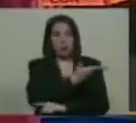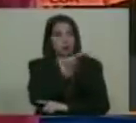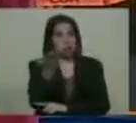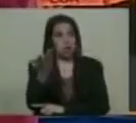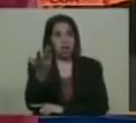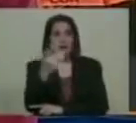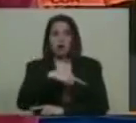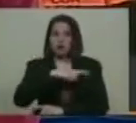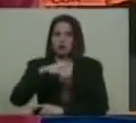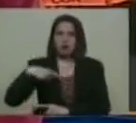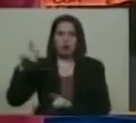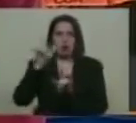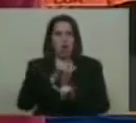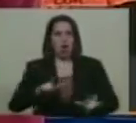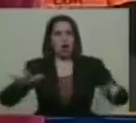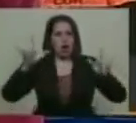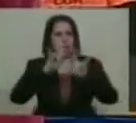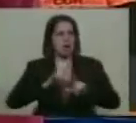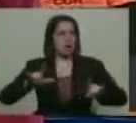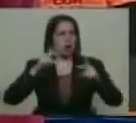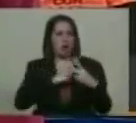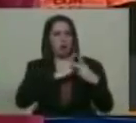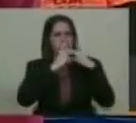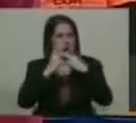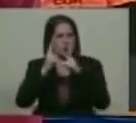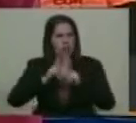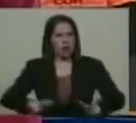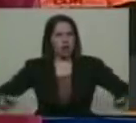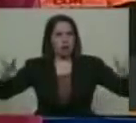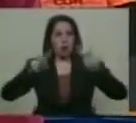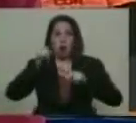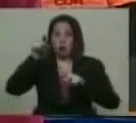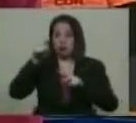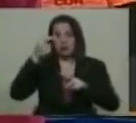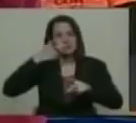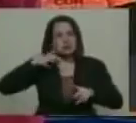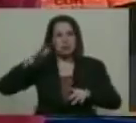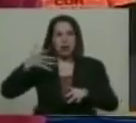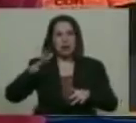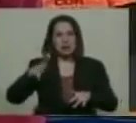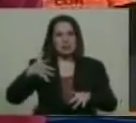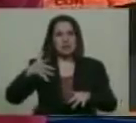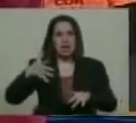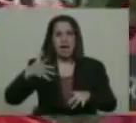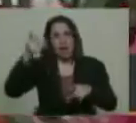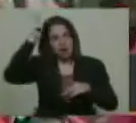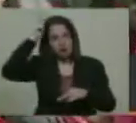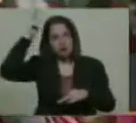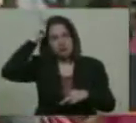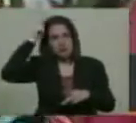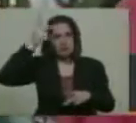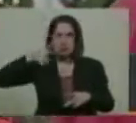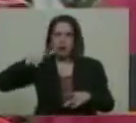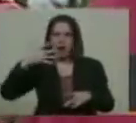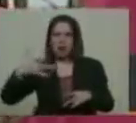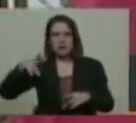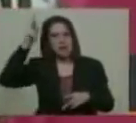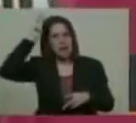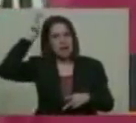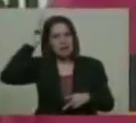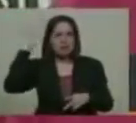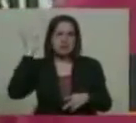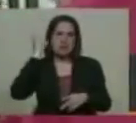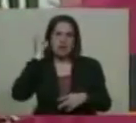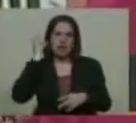queremos y nosotros lo valoramos, porque usted se parece a los indios, usted se parece a las indígenas, usted se parece